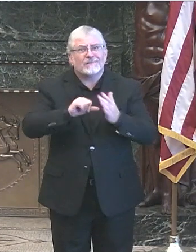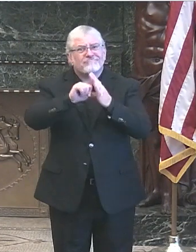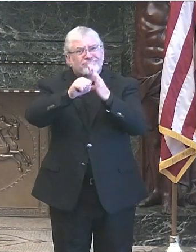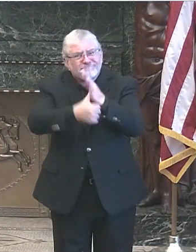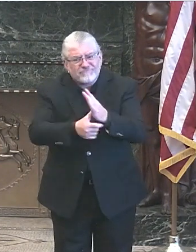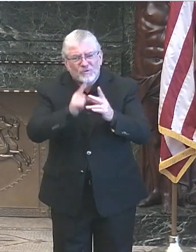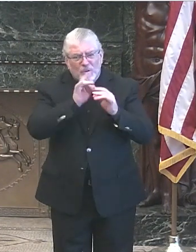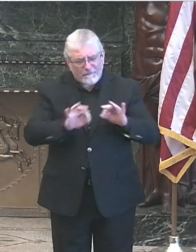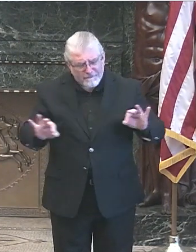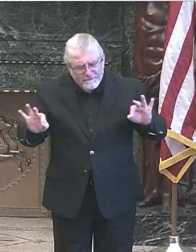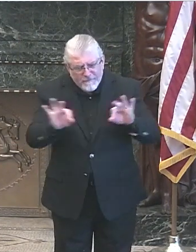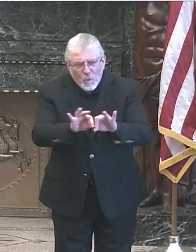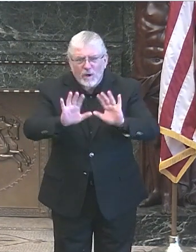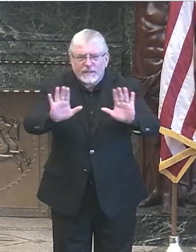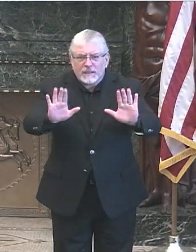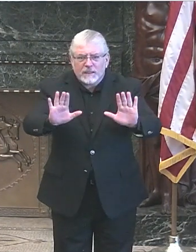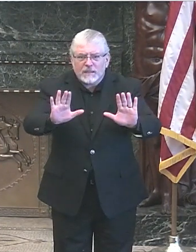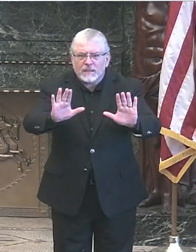out with that.